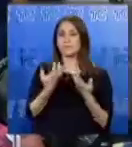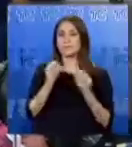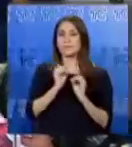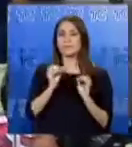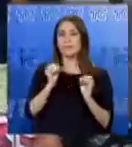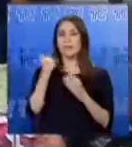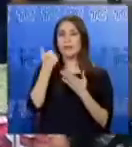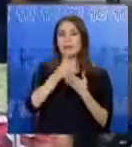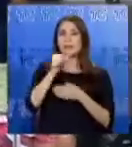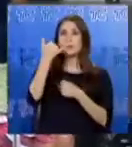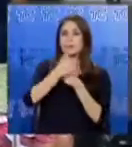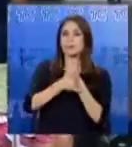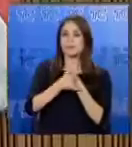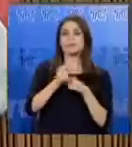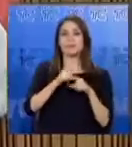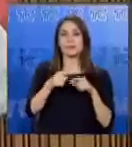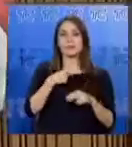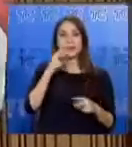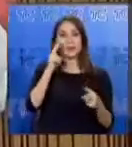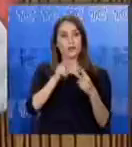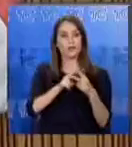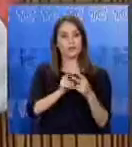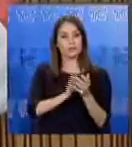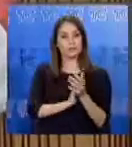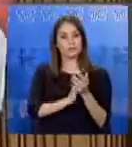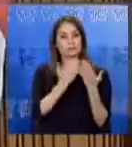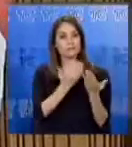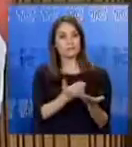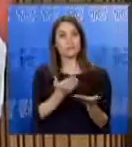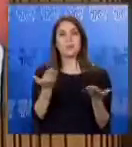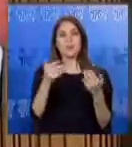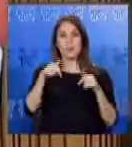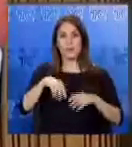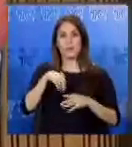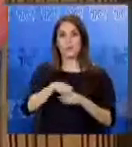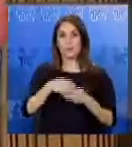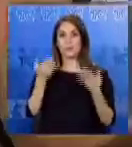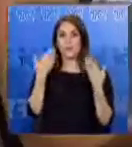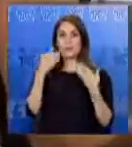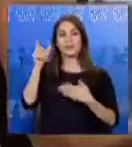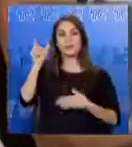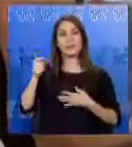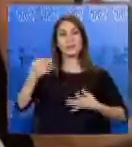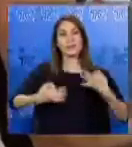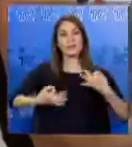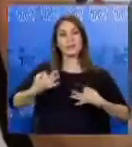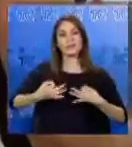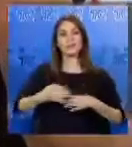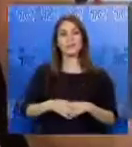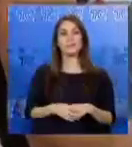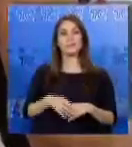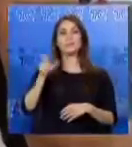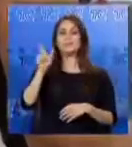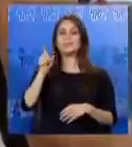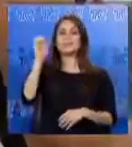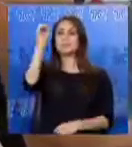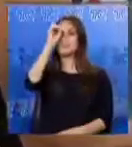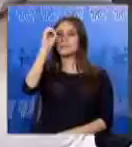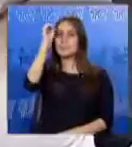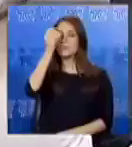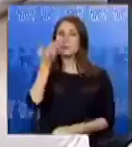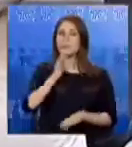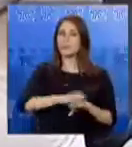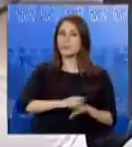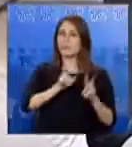externa. Durante el acto de reconocimiento otorgado en la ciudad de Guayaquil, la jueza fue consultada sobre su criterio respecto